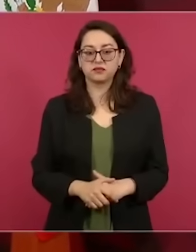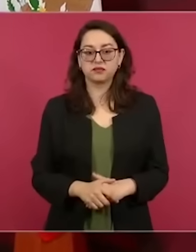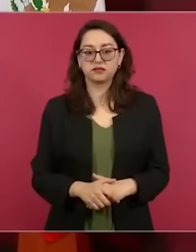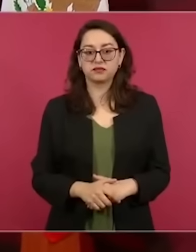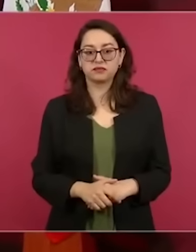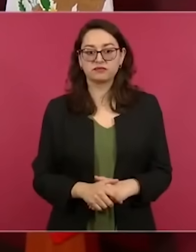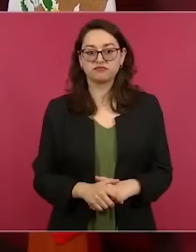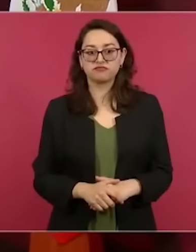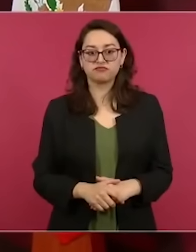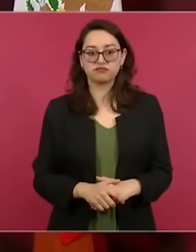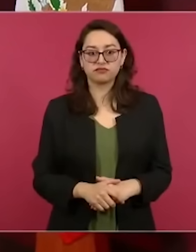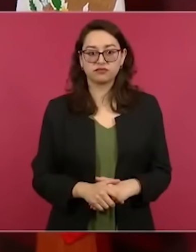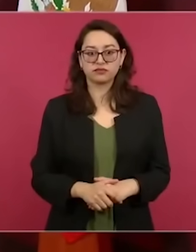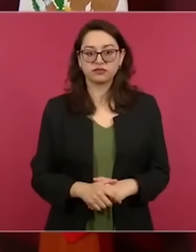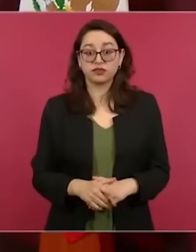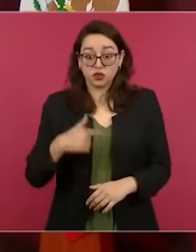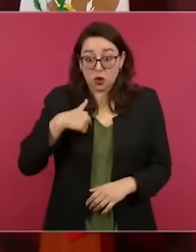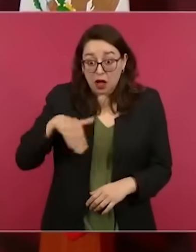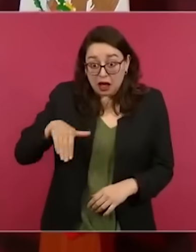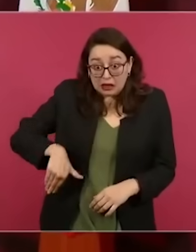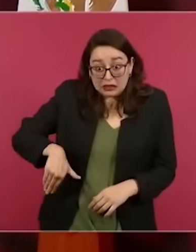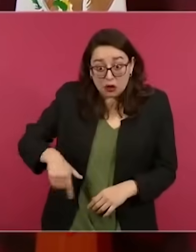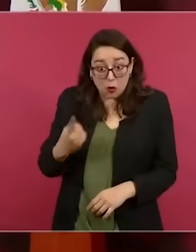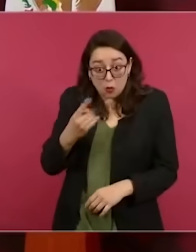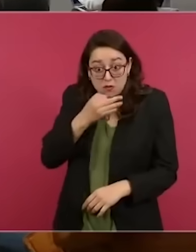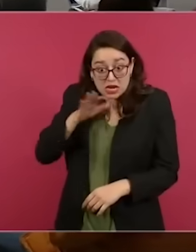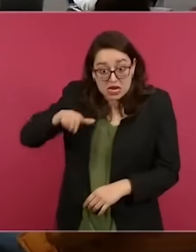Es que no lo escuchó él.